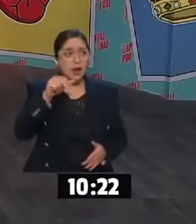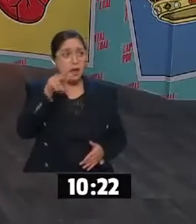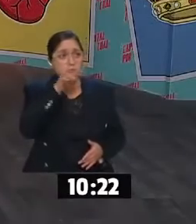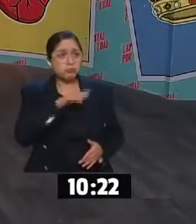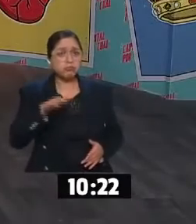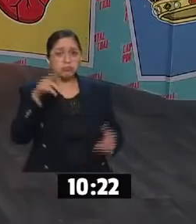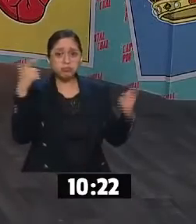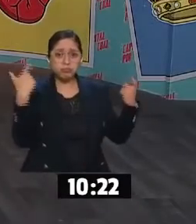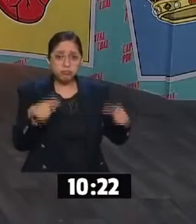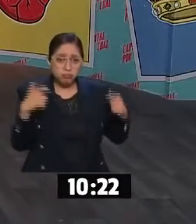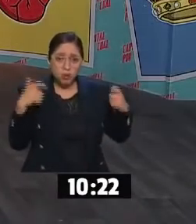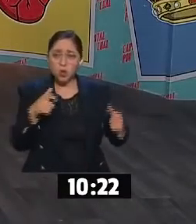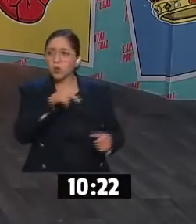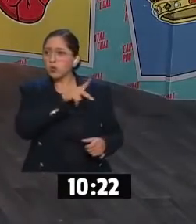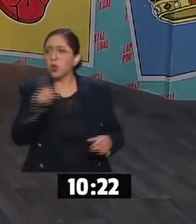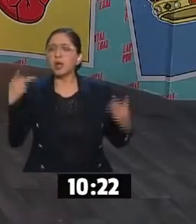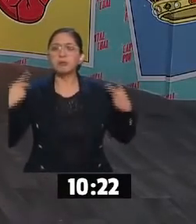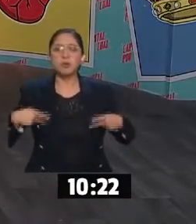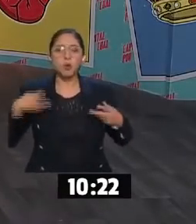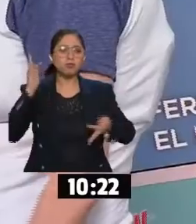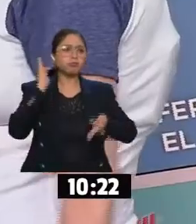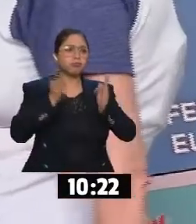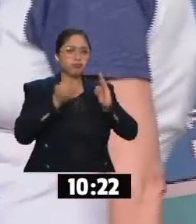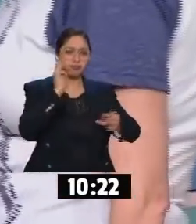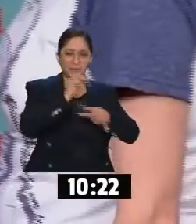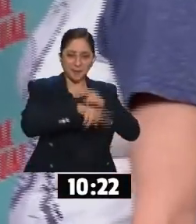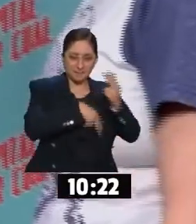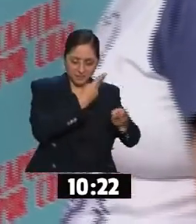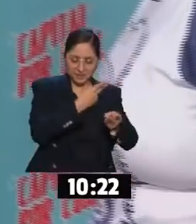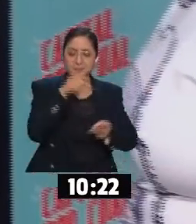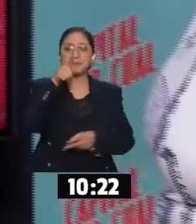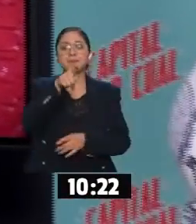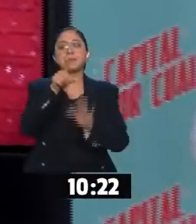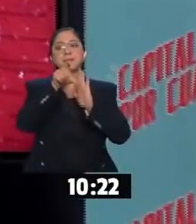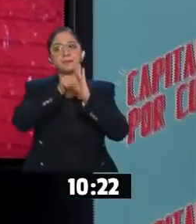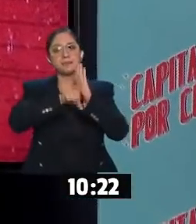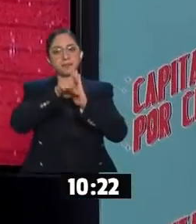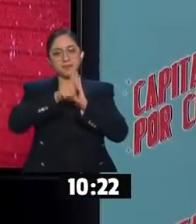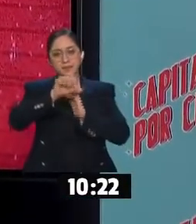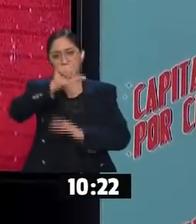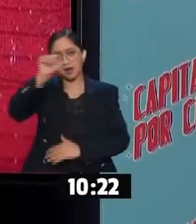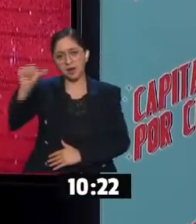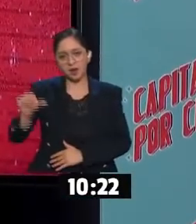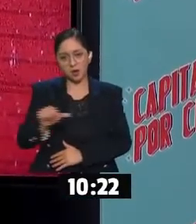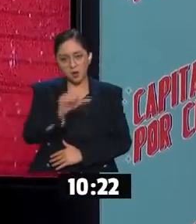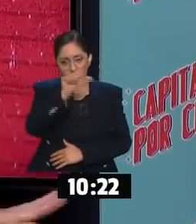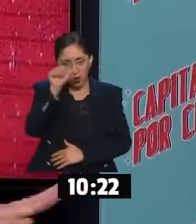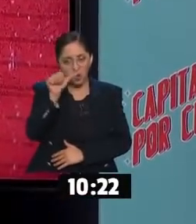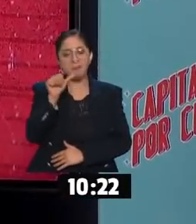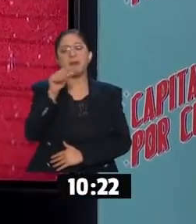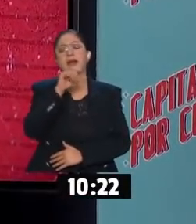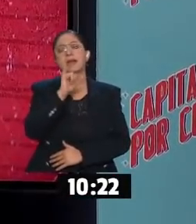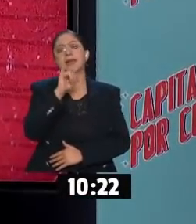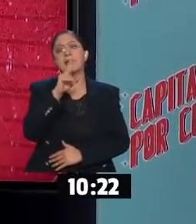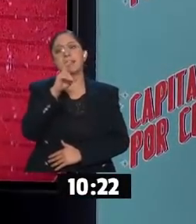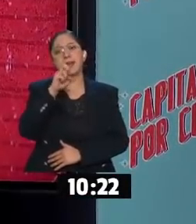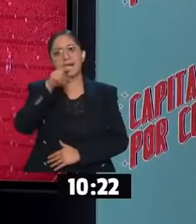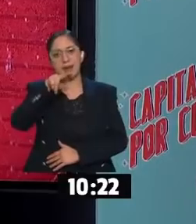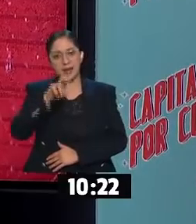también lo disfruten. Exactamente. Tus redes, compañera. Estoy en Instagram, @Irene Repeto. Ahí voy a subir todas